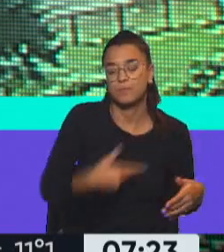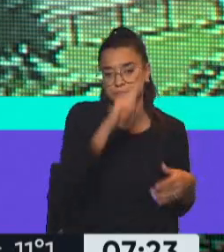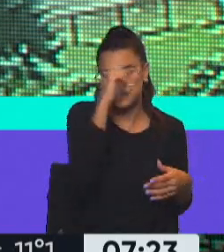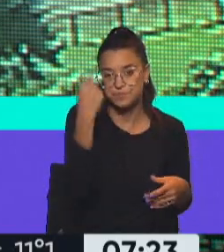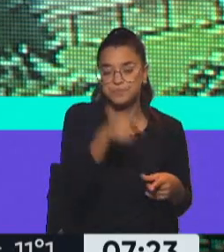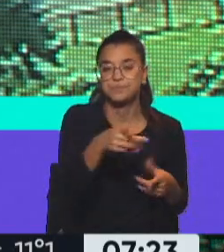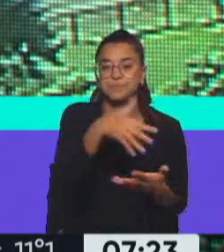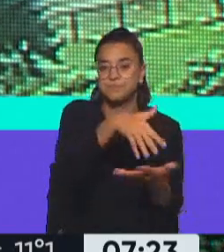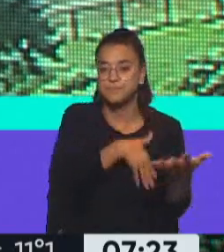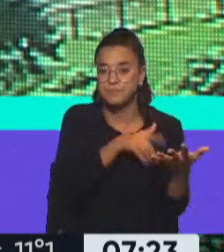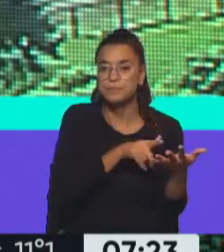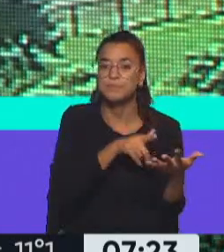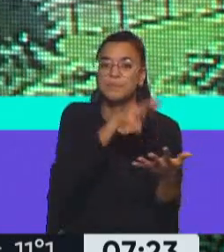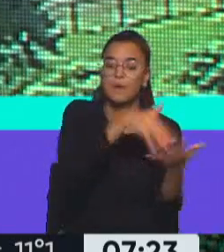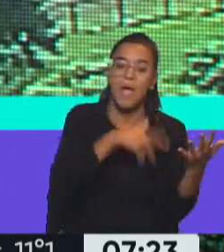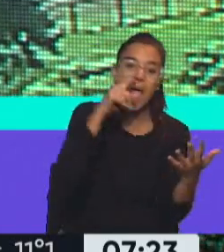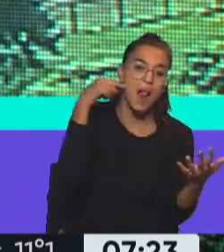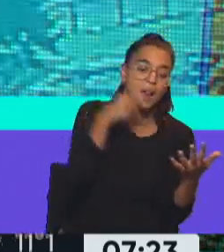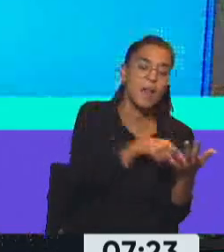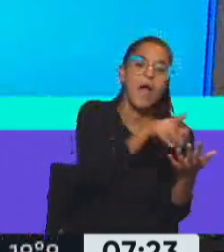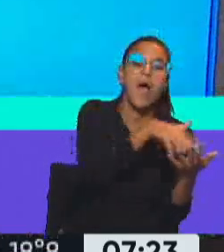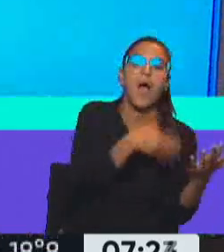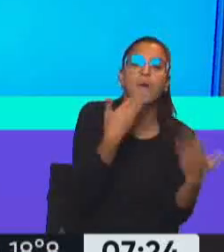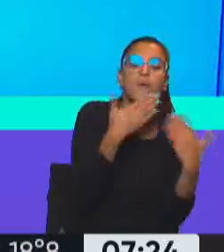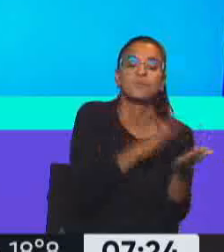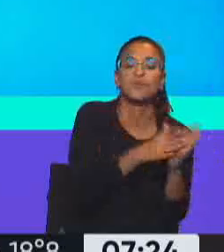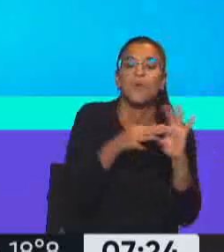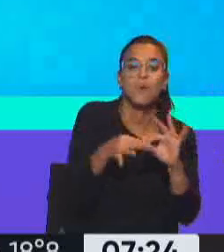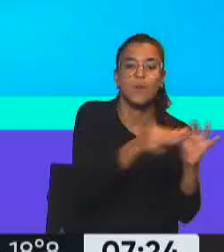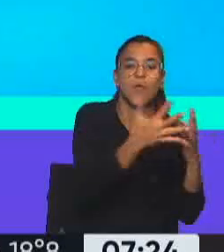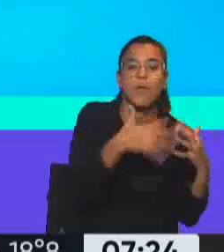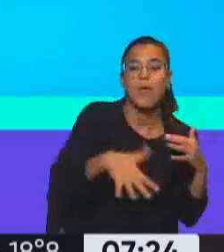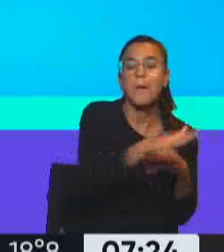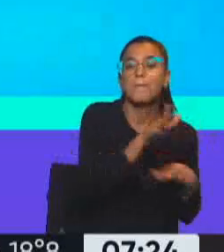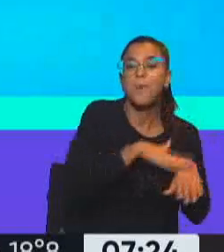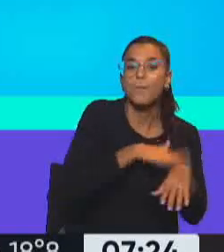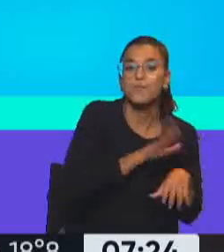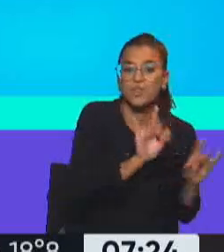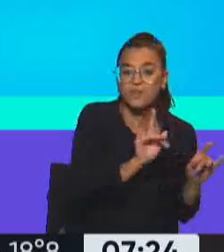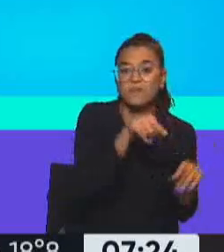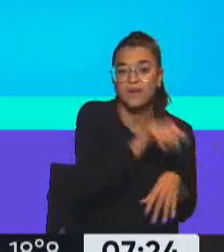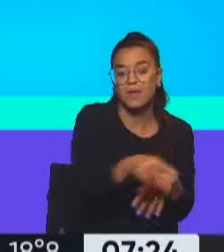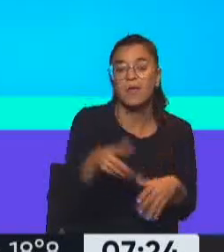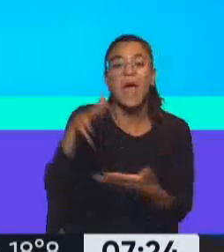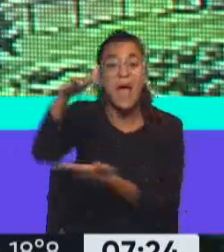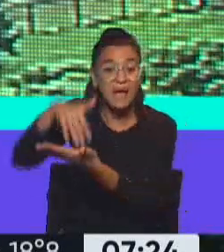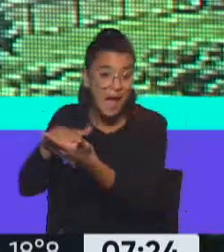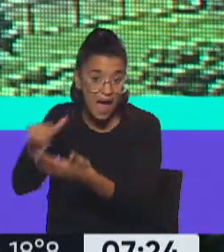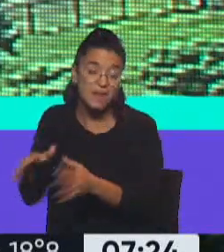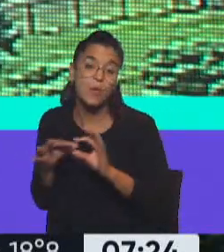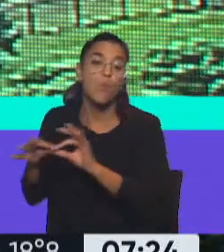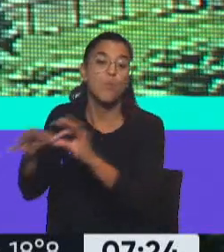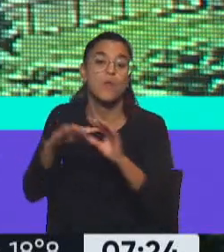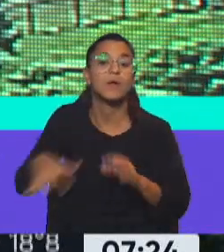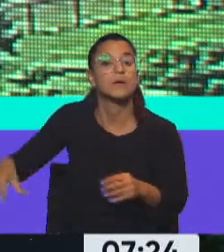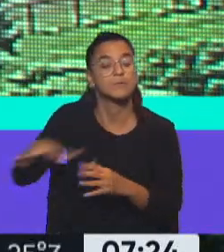Porque aquella carta, la del albertismo, hablaba de la unidad del campo popular en tiempos difíciles. Esta carta habla de la unidad en el